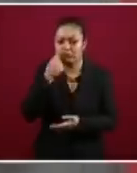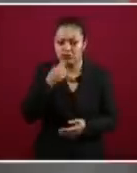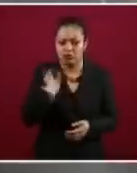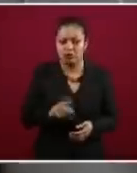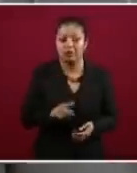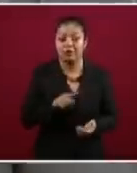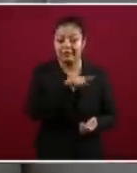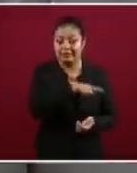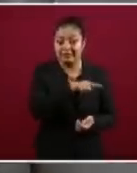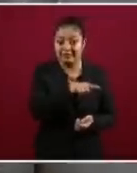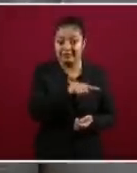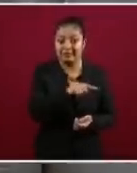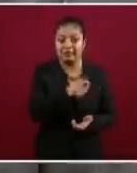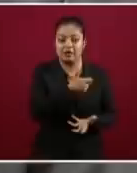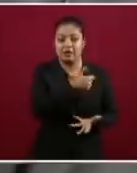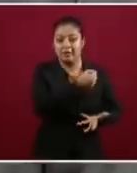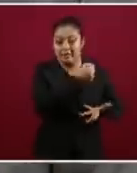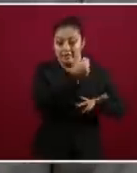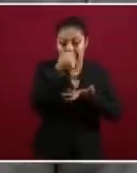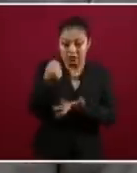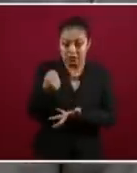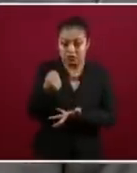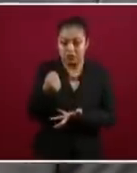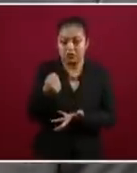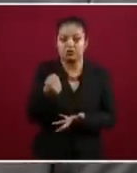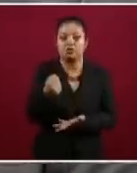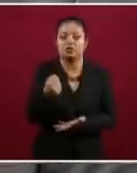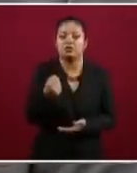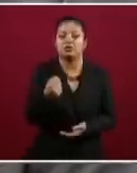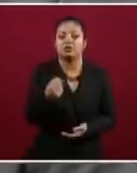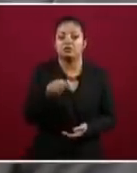Es un presupuesto en donde ya